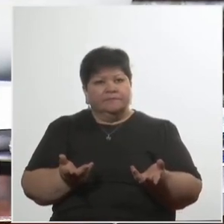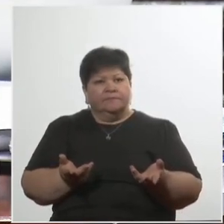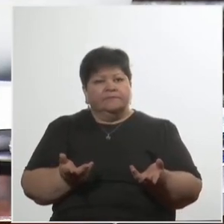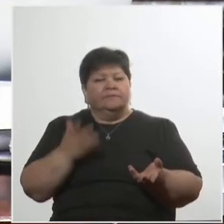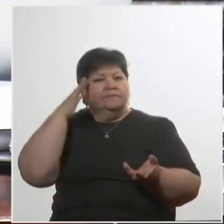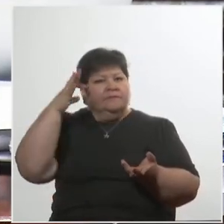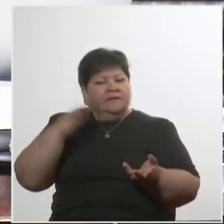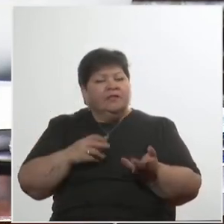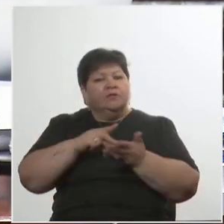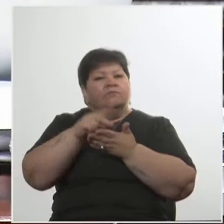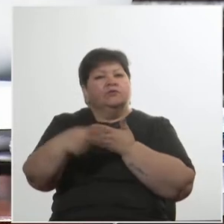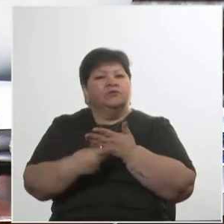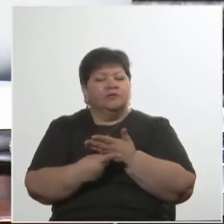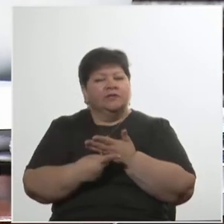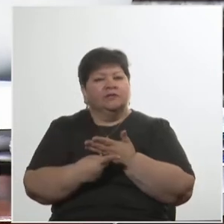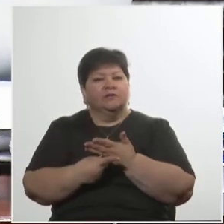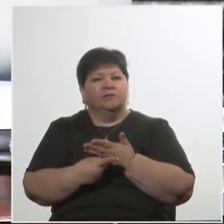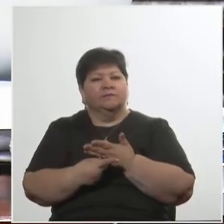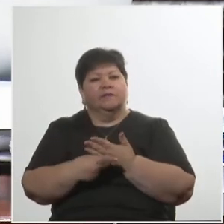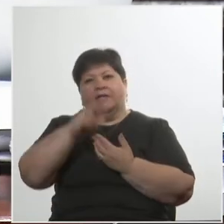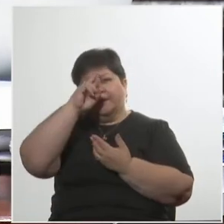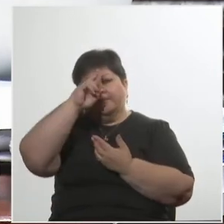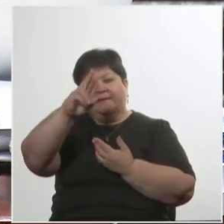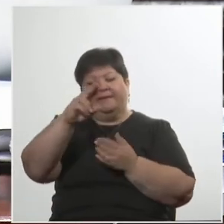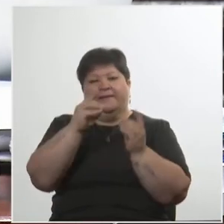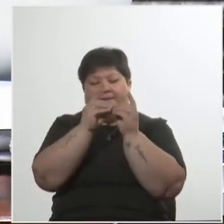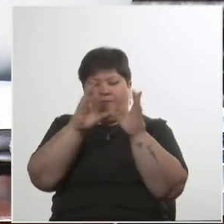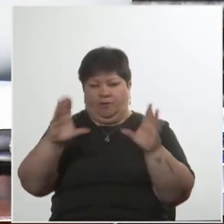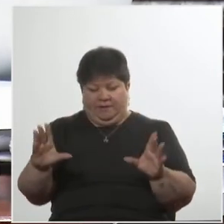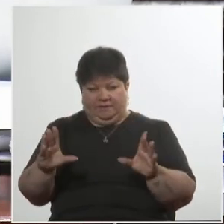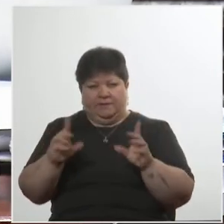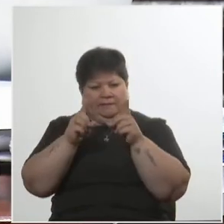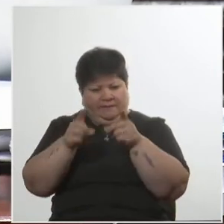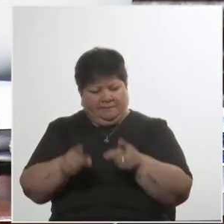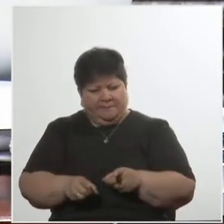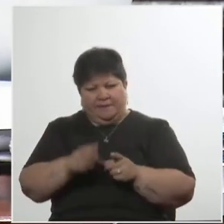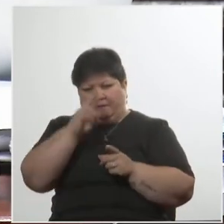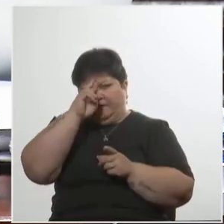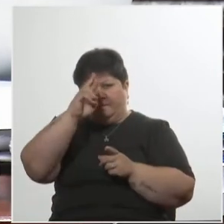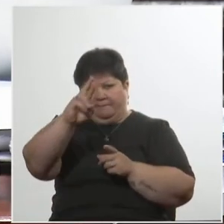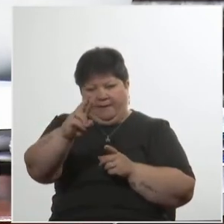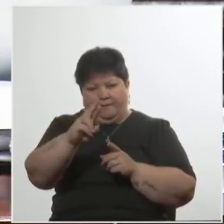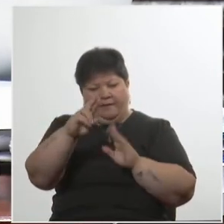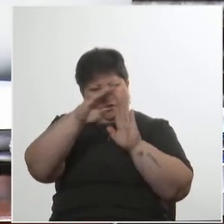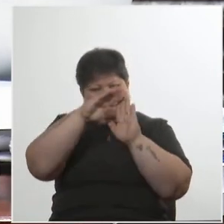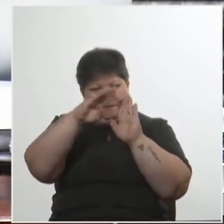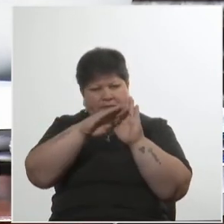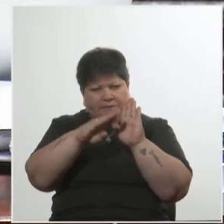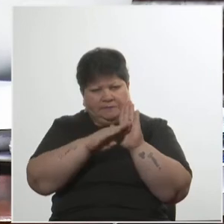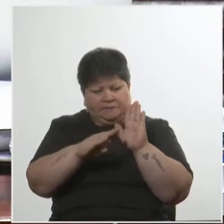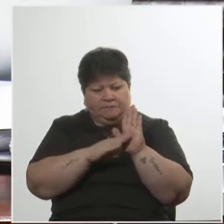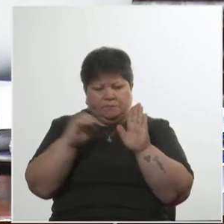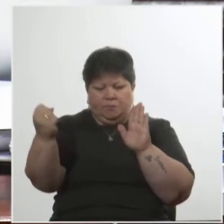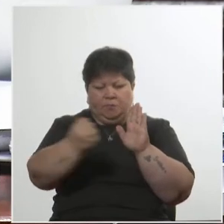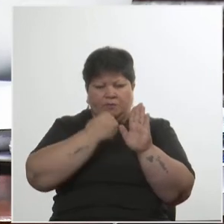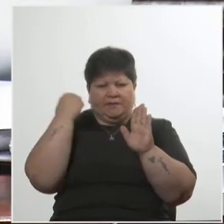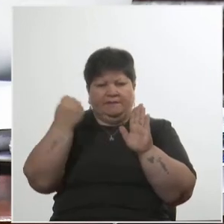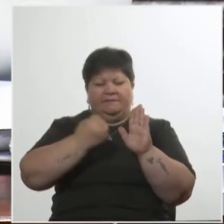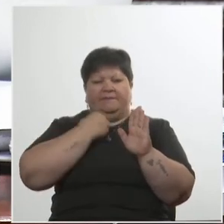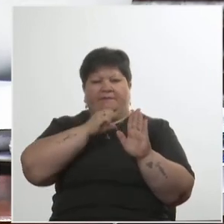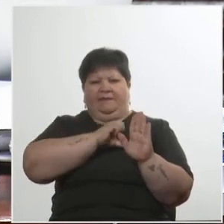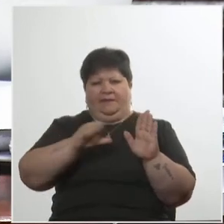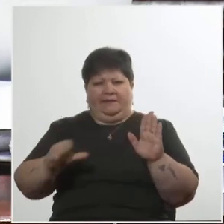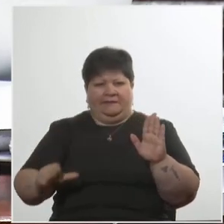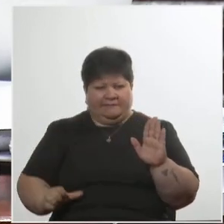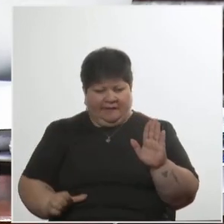yo creo que este proyecto honra a la democracia honra a los principios señeros pilares del Estado